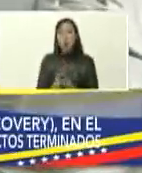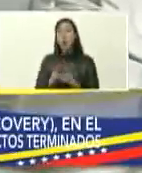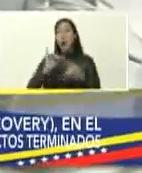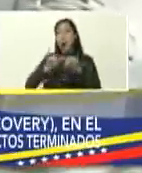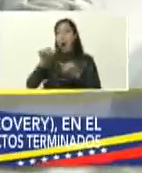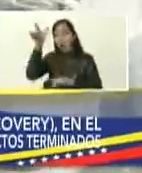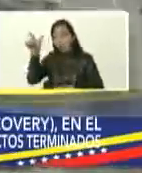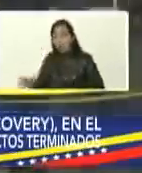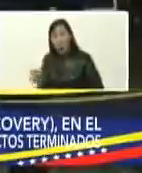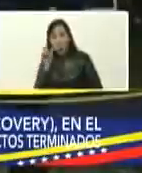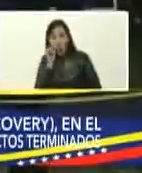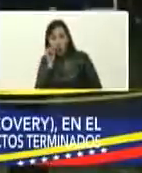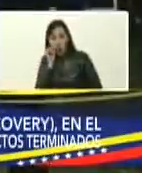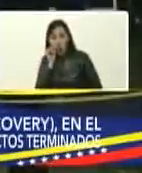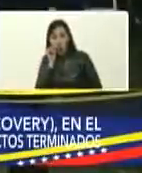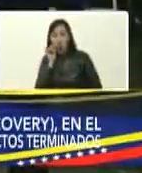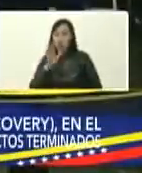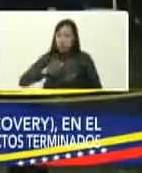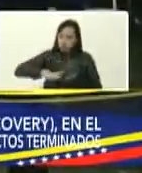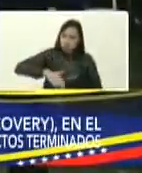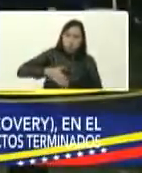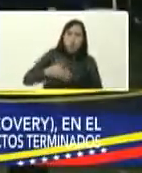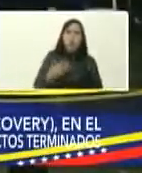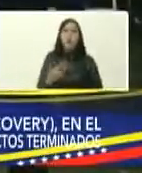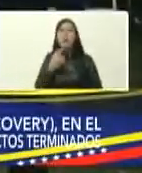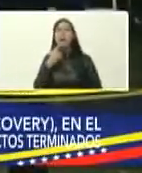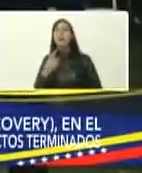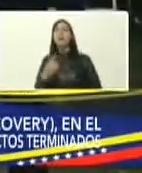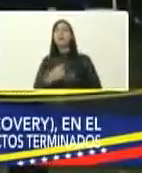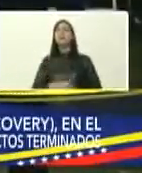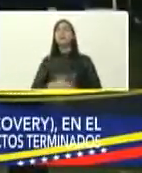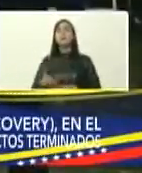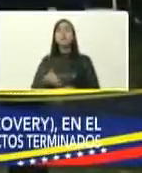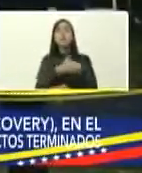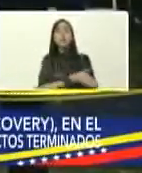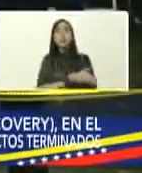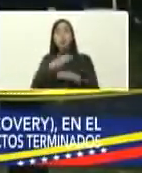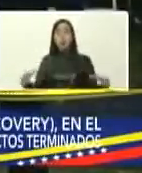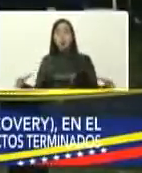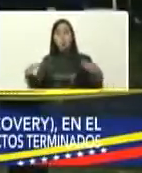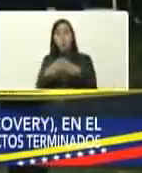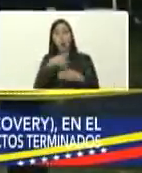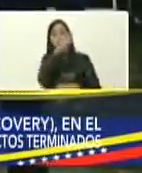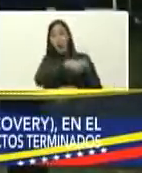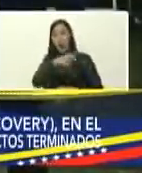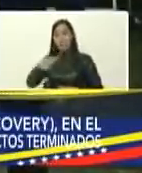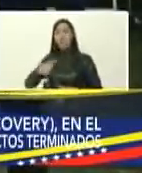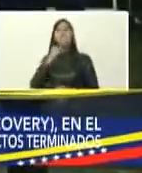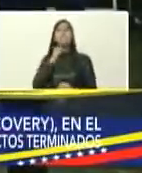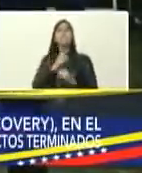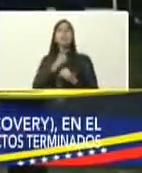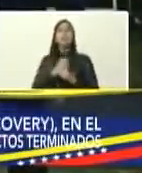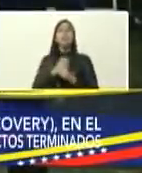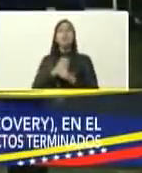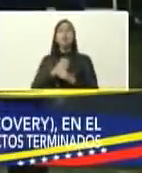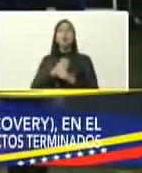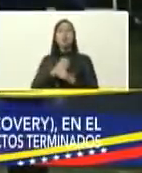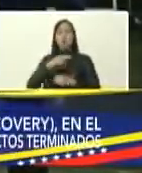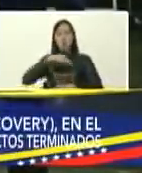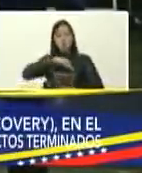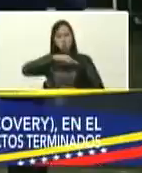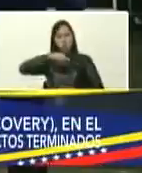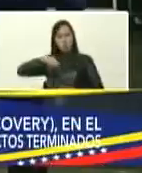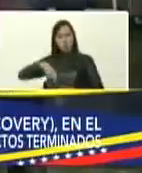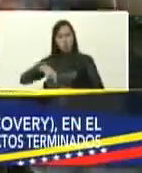ingeniero Santos, que además debo decir, presidente, usted que habló de la clase obrera y de la atención a los trabajadores, que nosotros pues antes